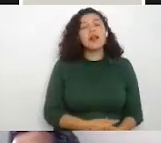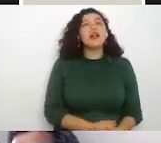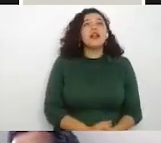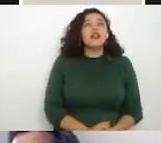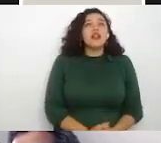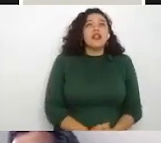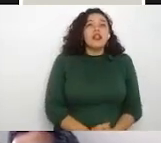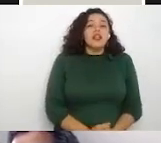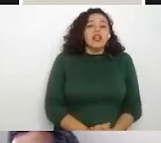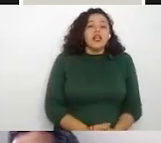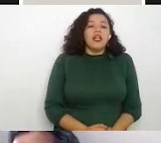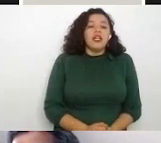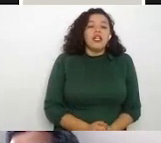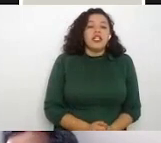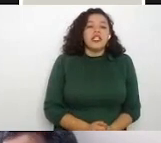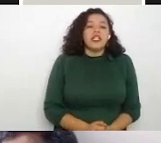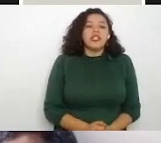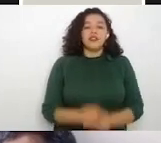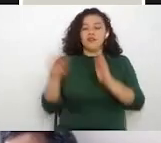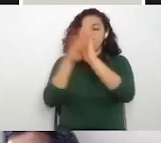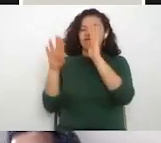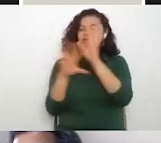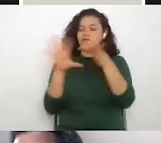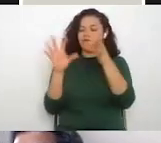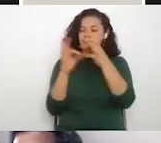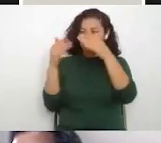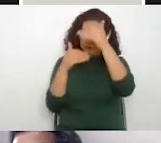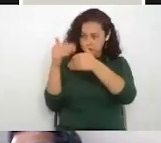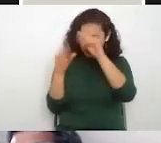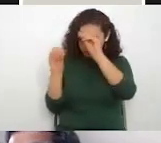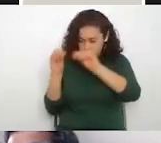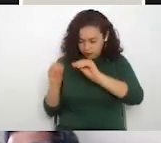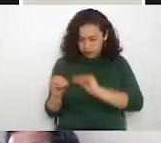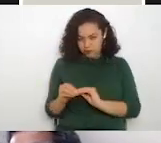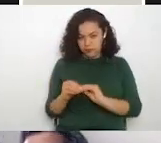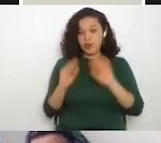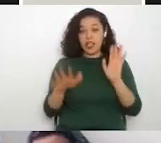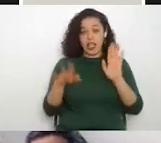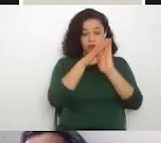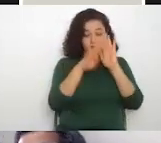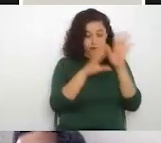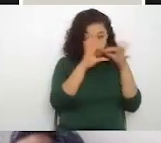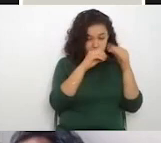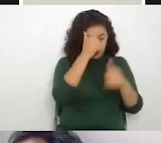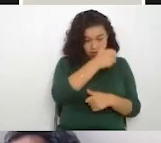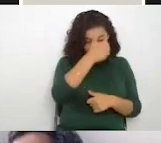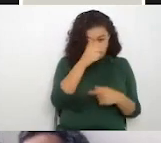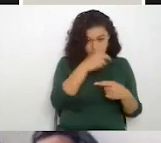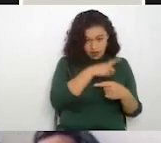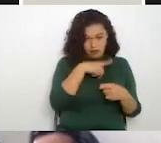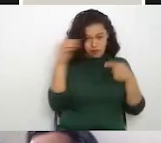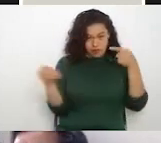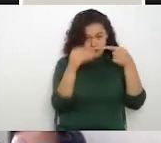y el desarrollo de los procedimientos, ¿sí? Y en cada uno de los procedimientos estaríamos integrando